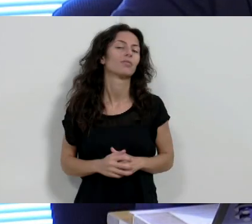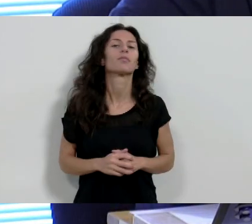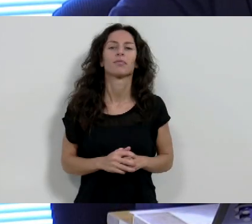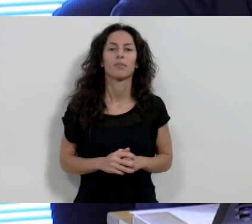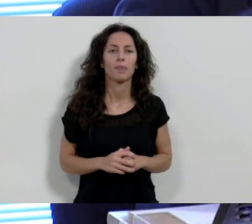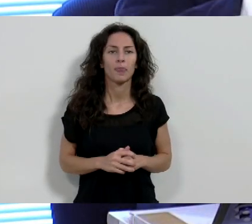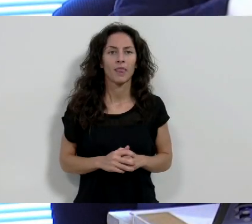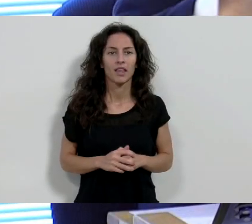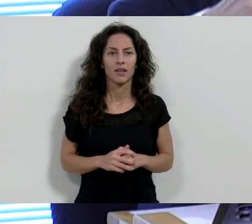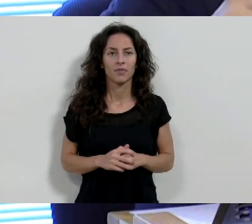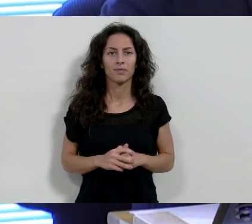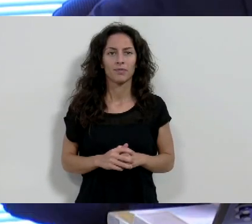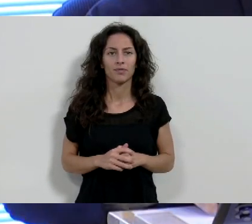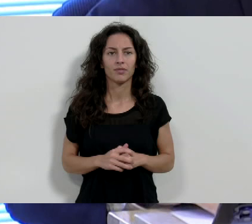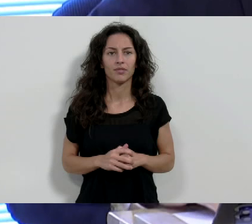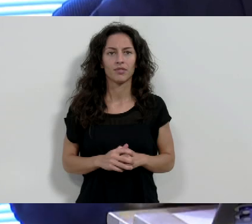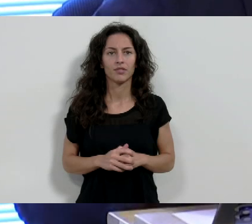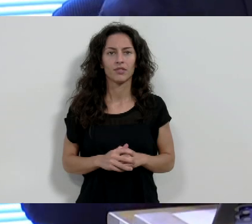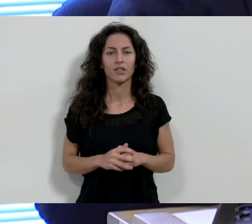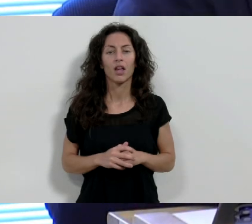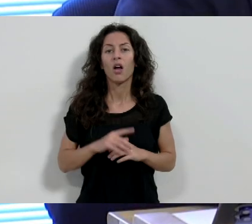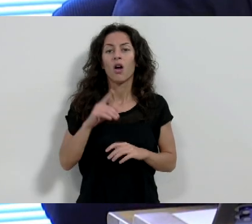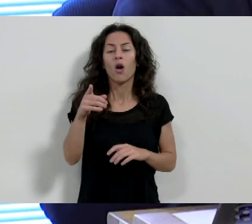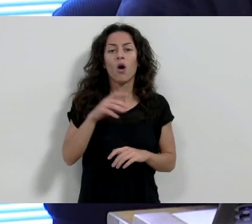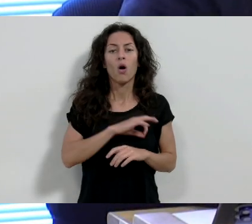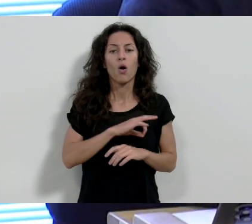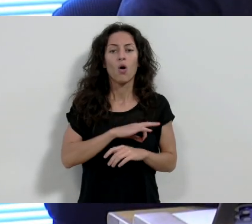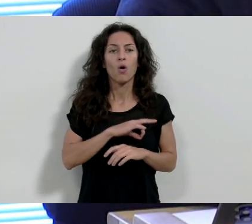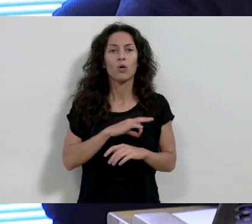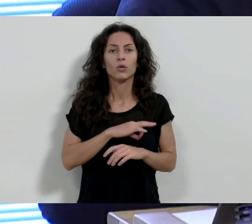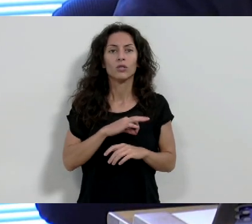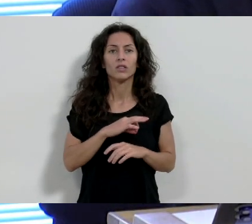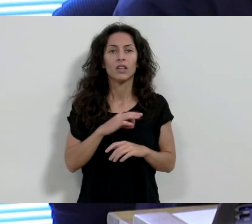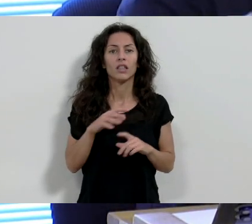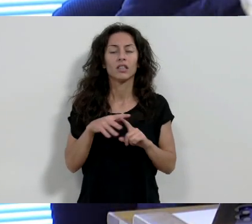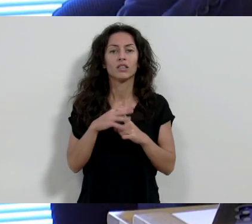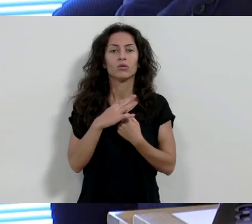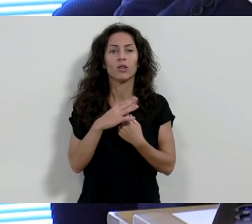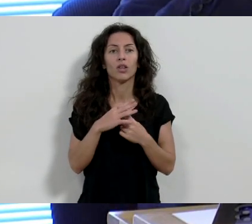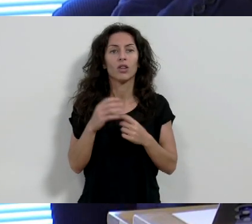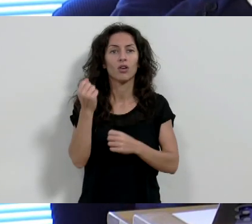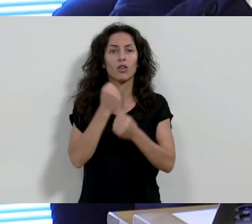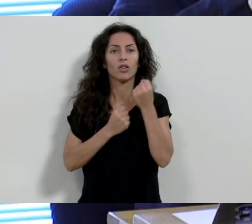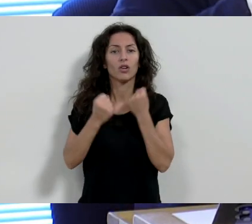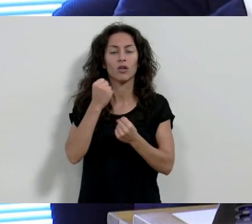usted se tiene que retrotraer a momentos pasados del 2011, cuando la situación económica era mucho peor y que la crisis